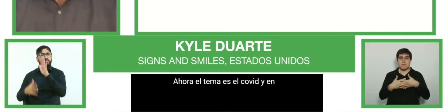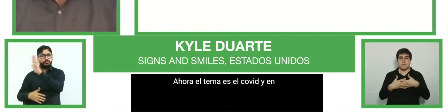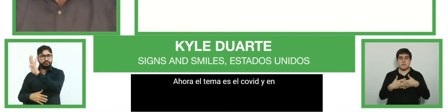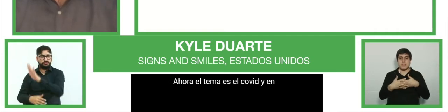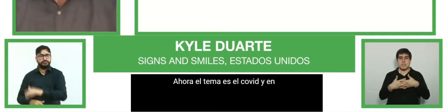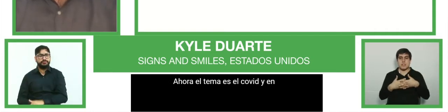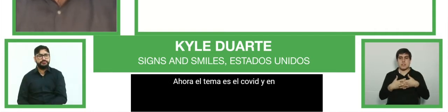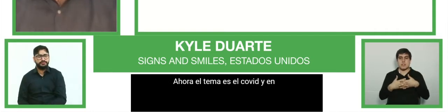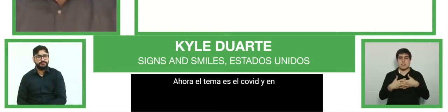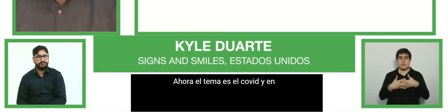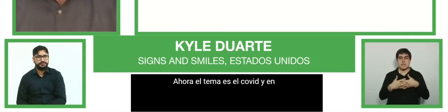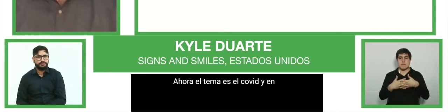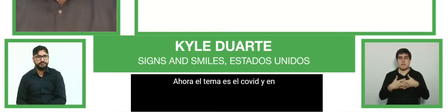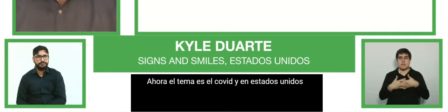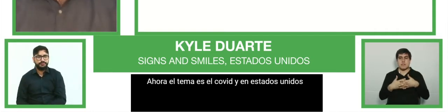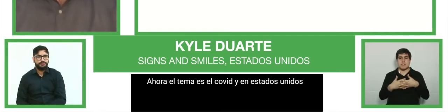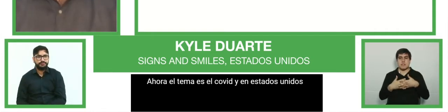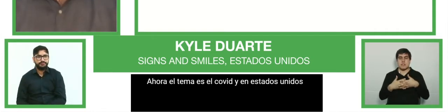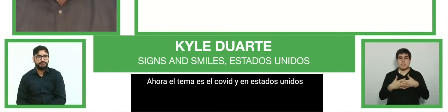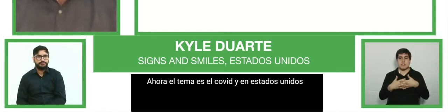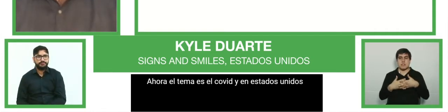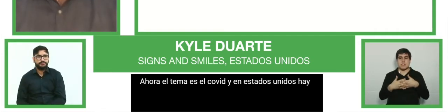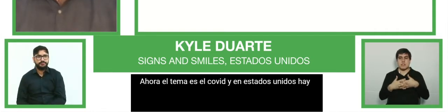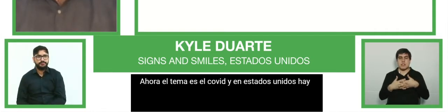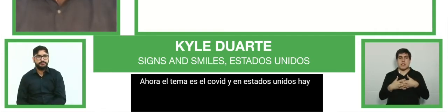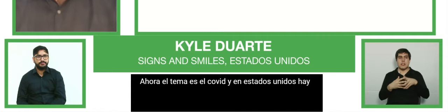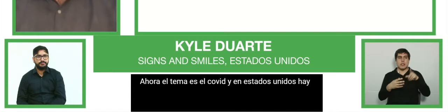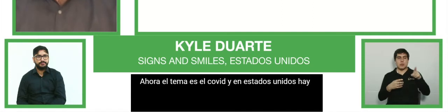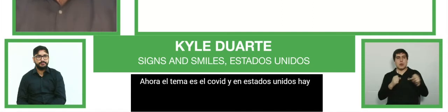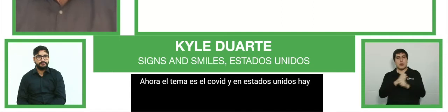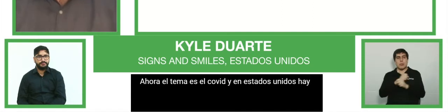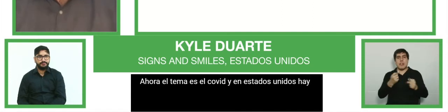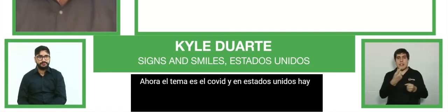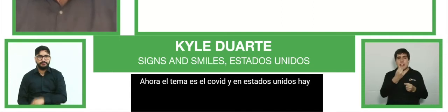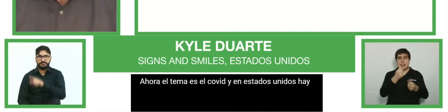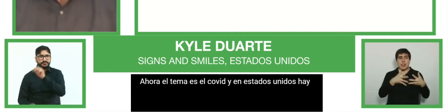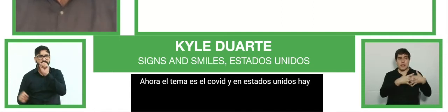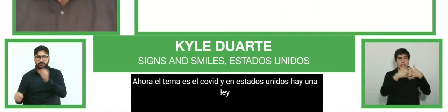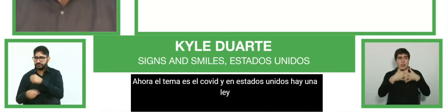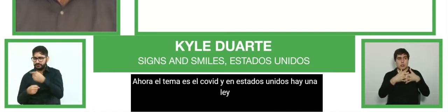no puede gastarse dinero de Estados Unidos en Nicaragua y